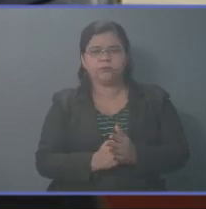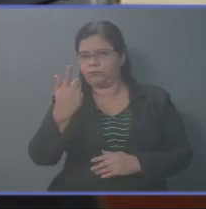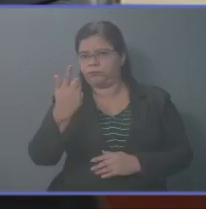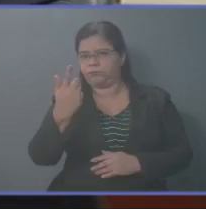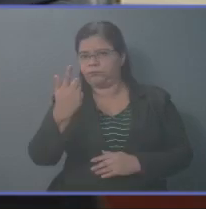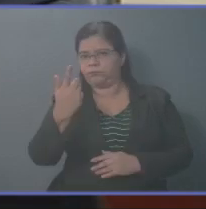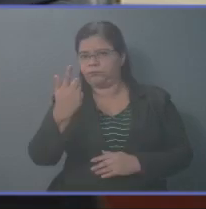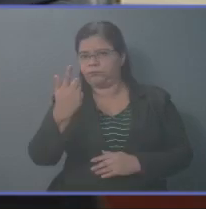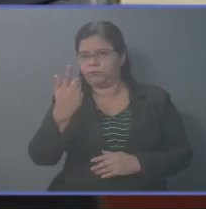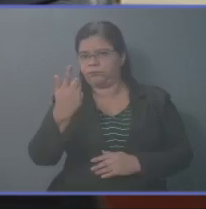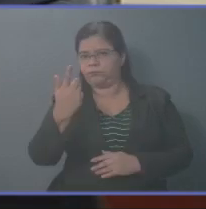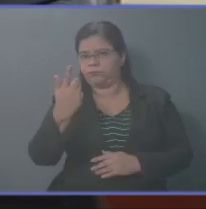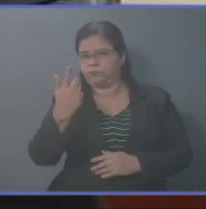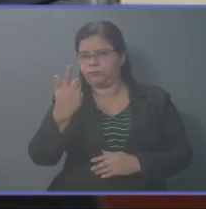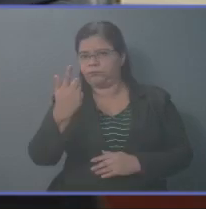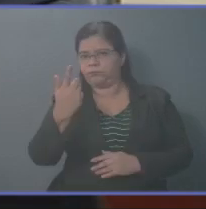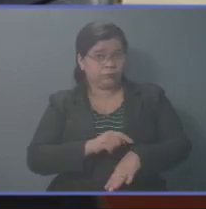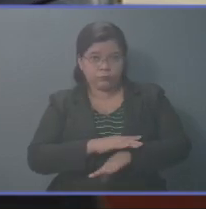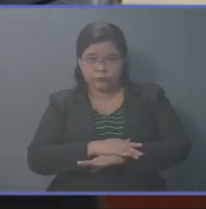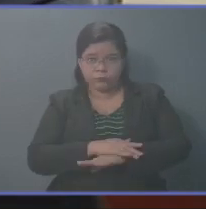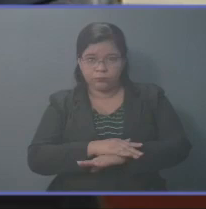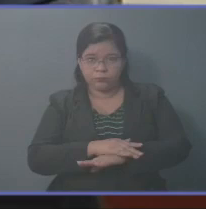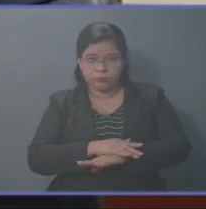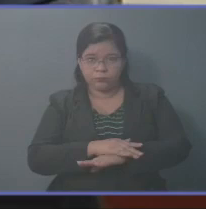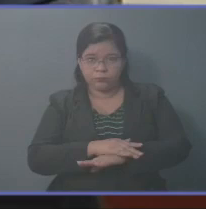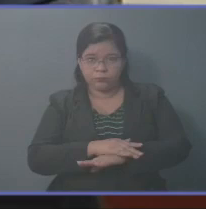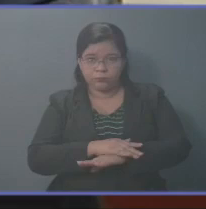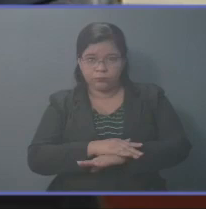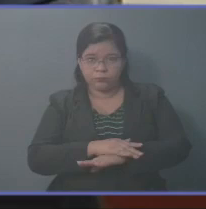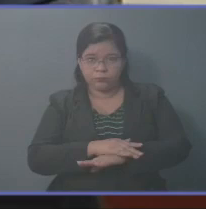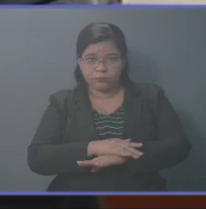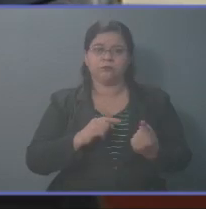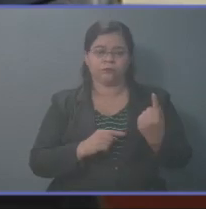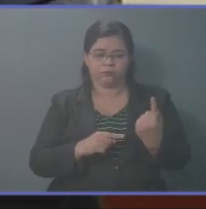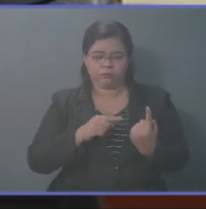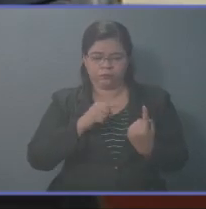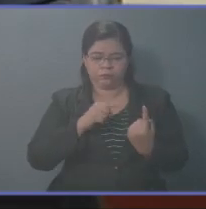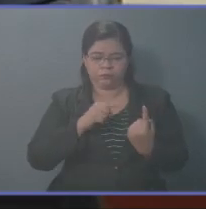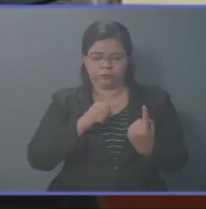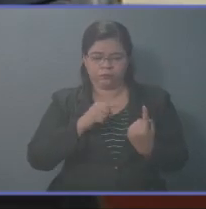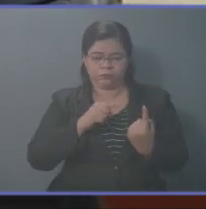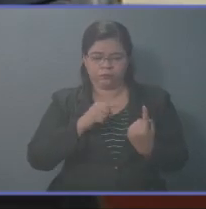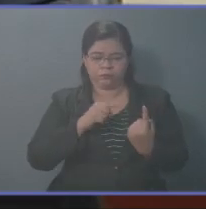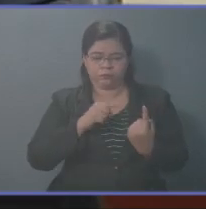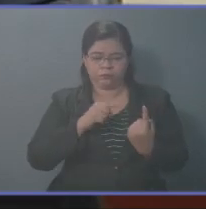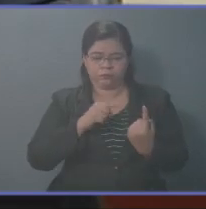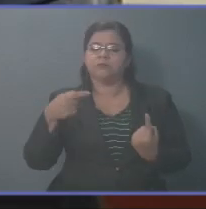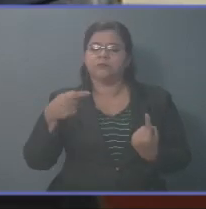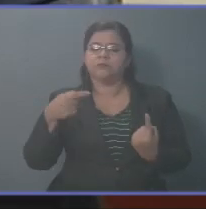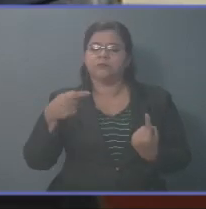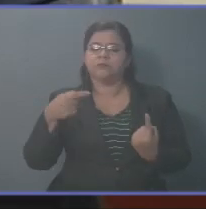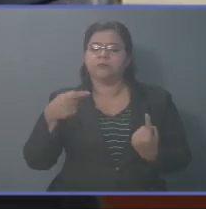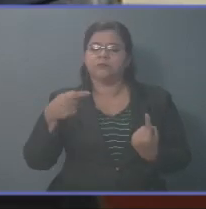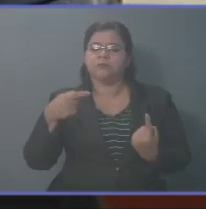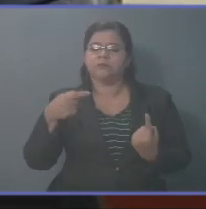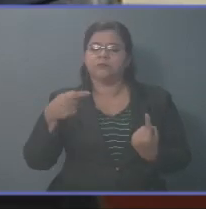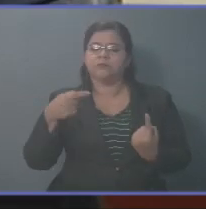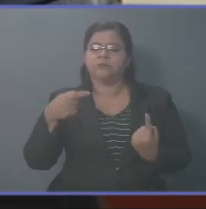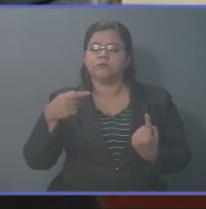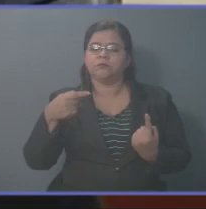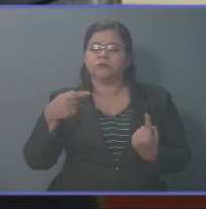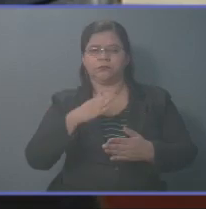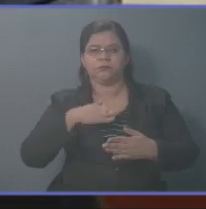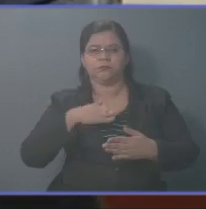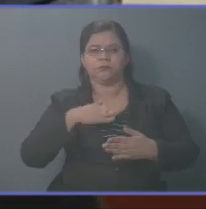3 meses. Vencido el periodo de suspensión, el concesionario o permisionario estará facultado para continuar gozando de los